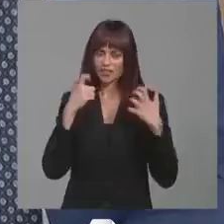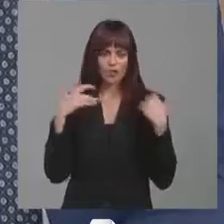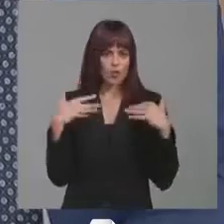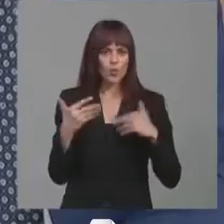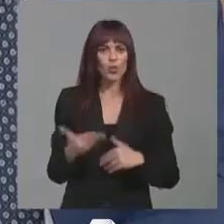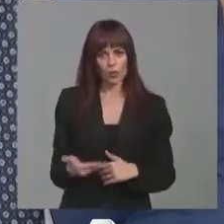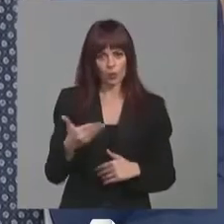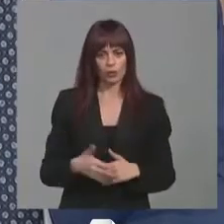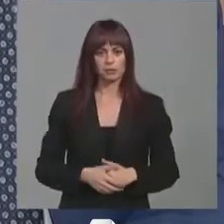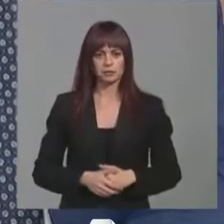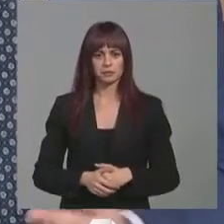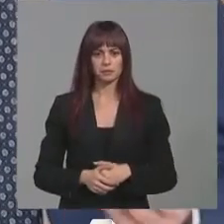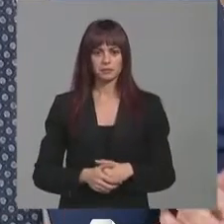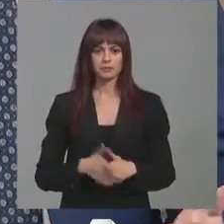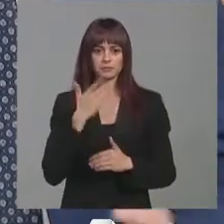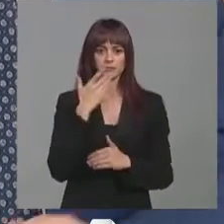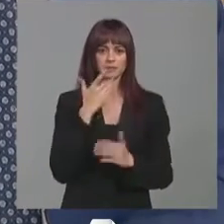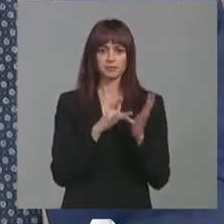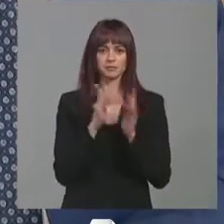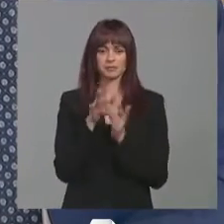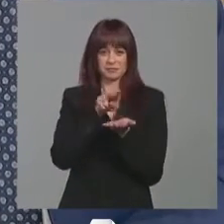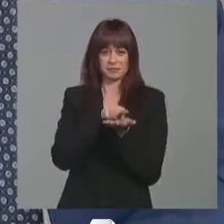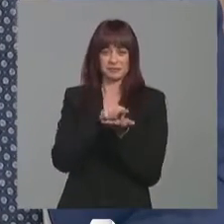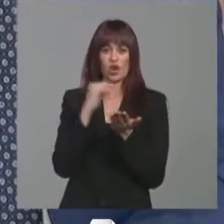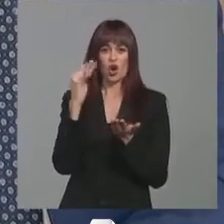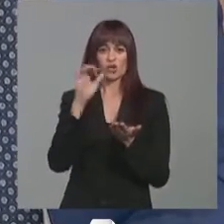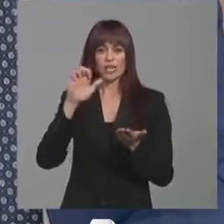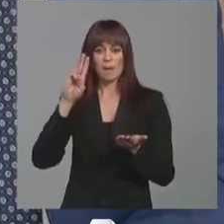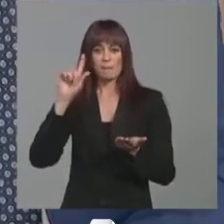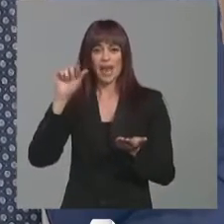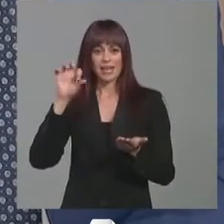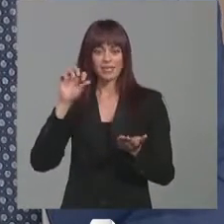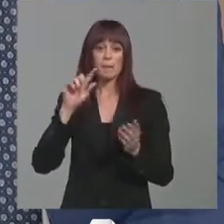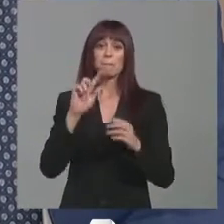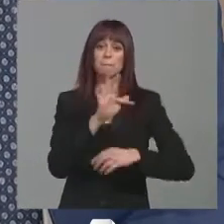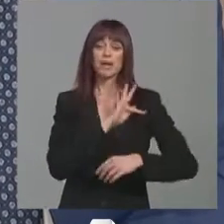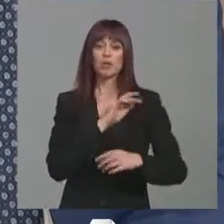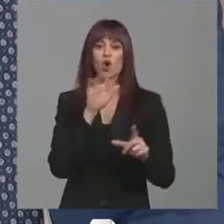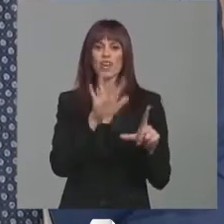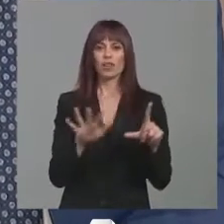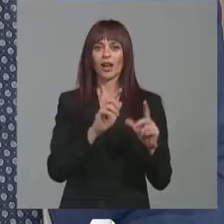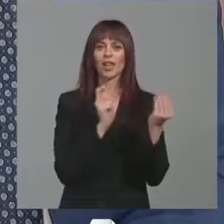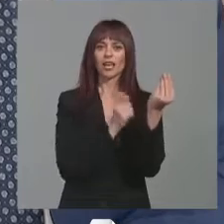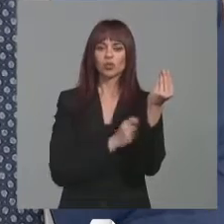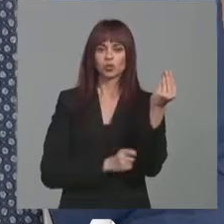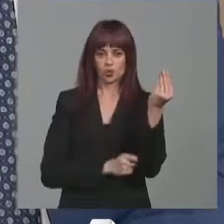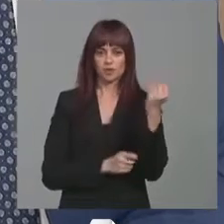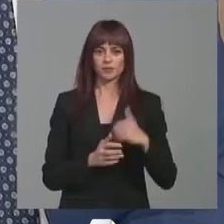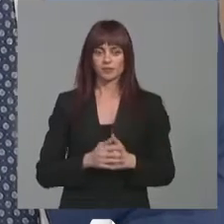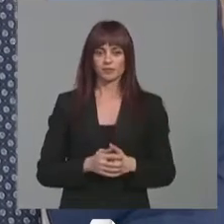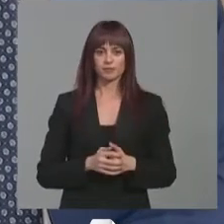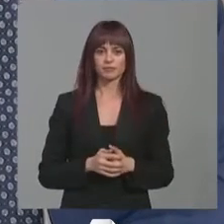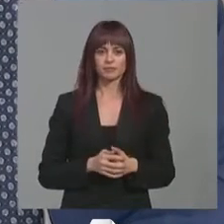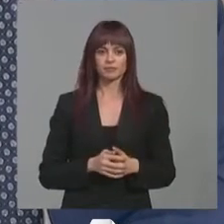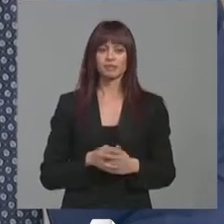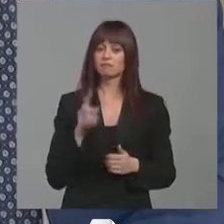importante como ese yacente de José planes que fue premio Nacional de escultura en los años 40 y van a encontrar momentos